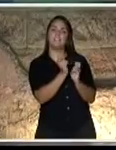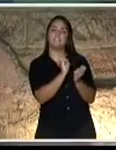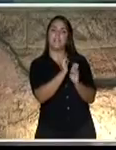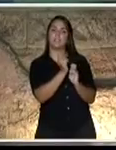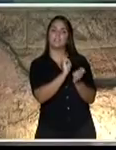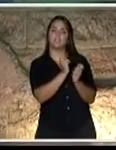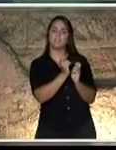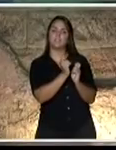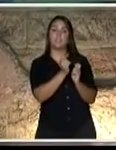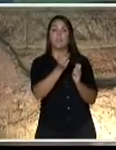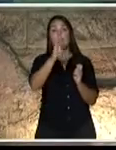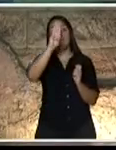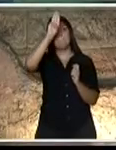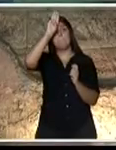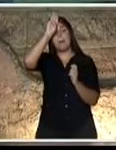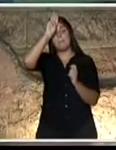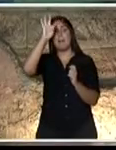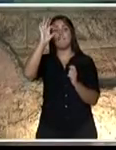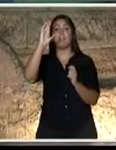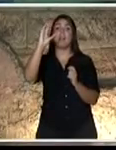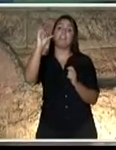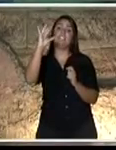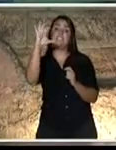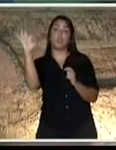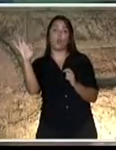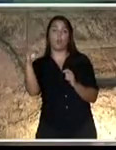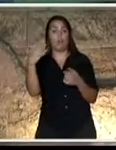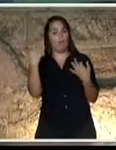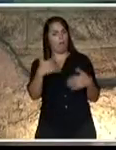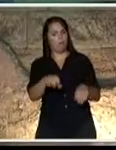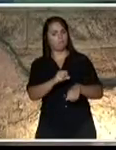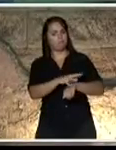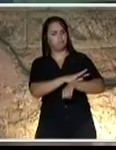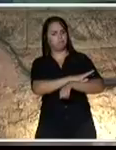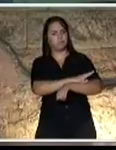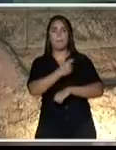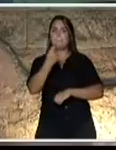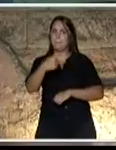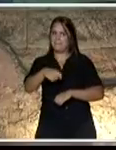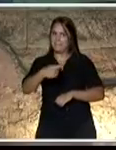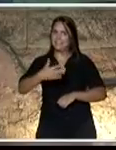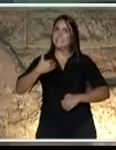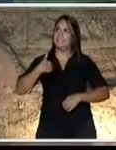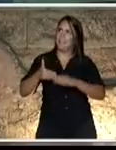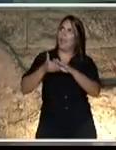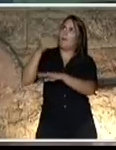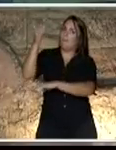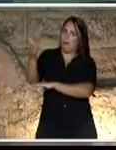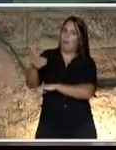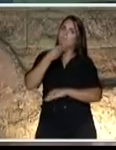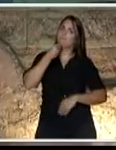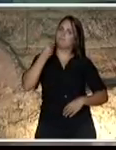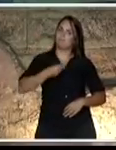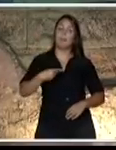con el Papa Francisco. ¡Qué emoción que ya el presidente se ha recibido allí!